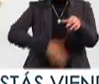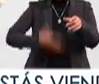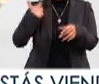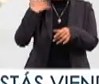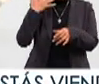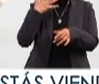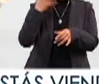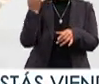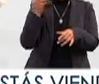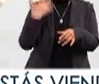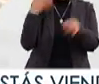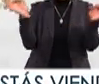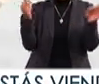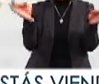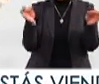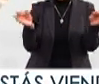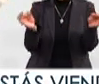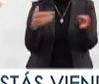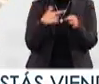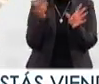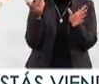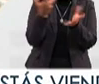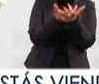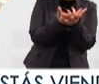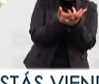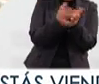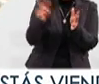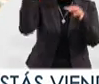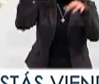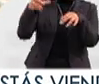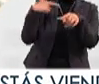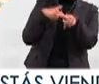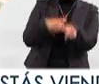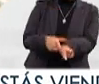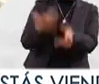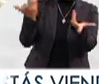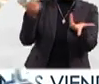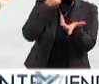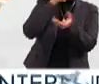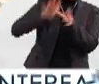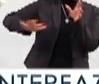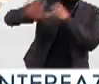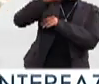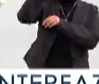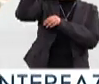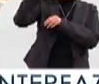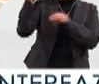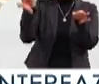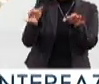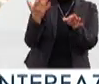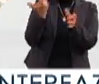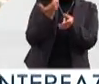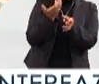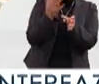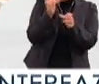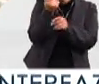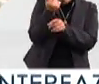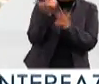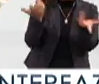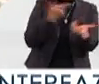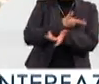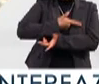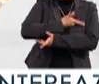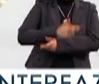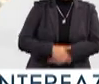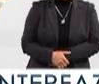está rica el invierno se tuvo una pequeña pausa la lluvia no muy londinense el clima pero no tan frío así que bastante a